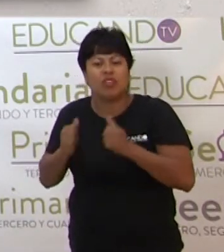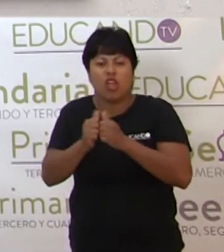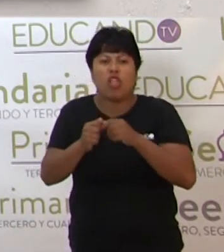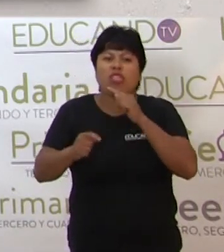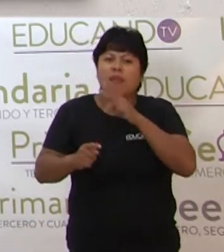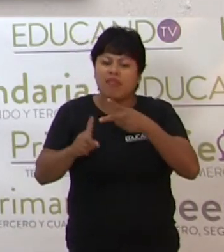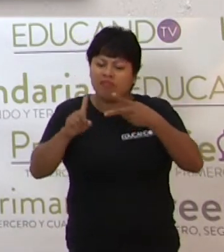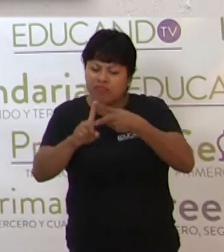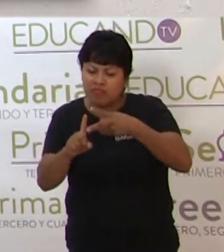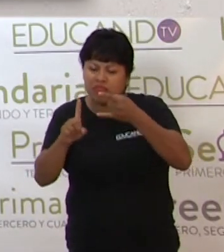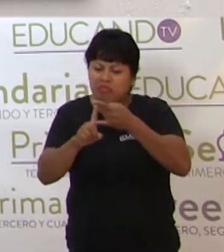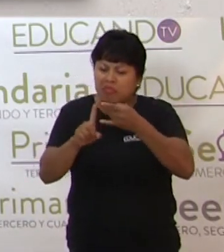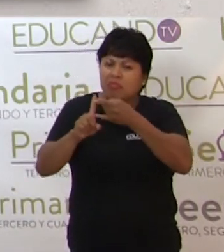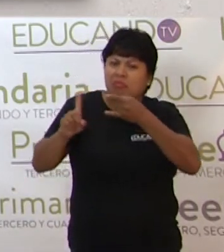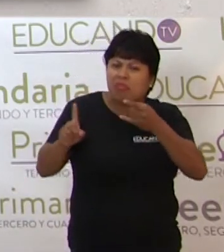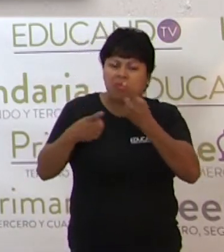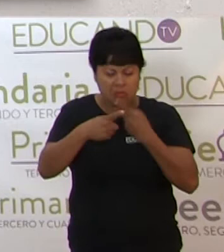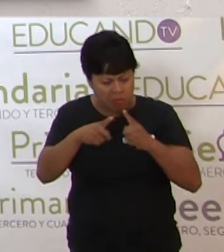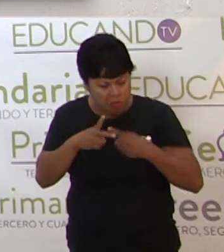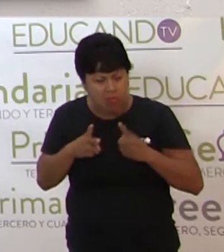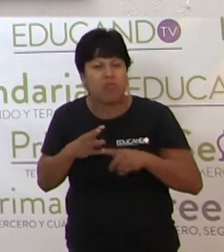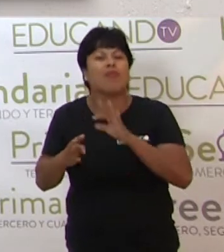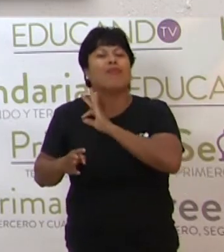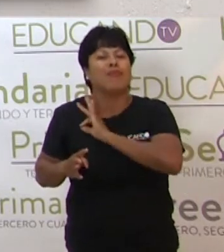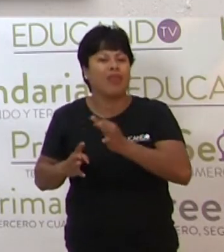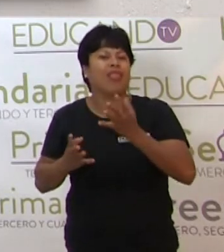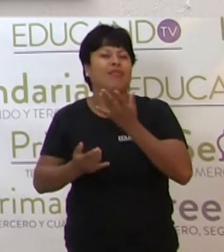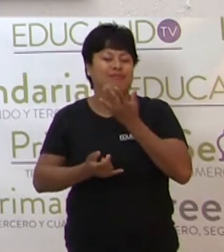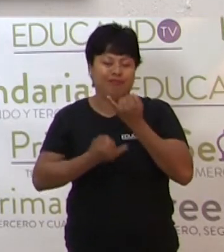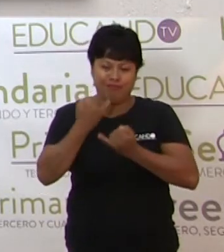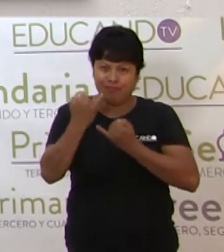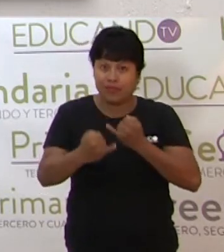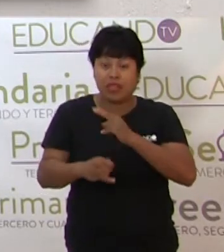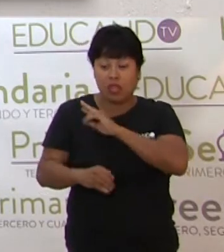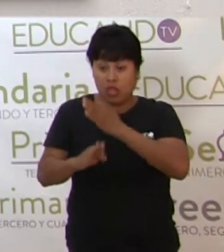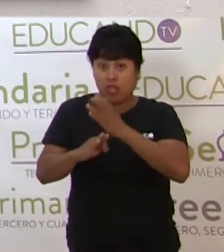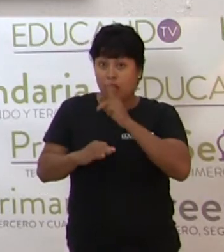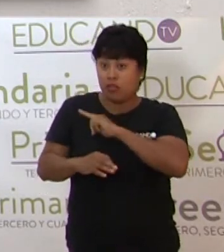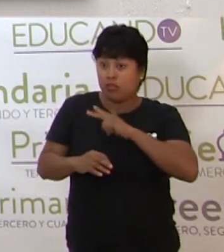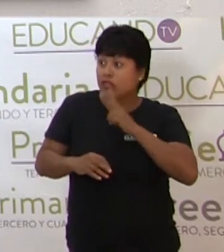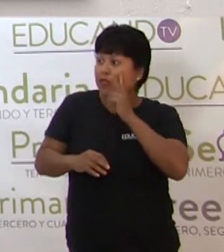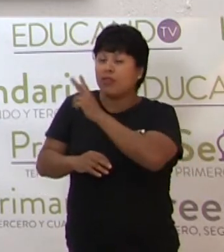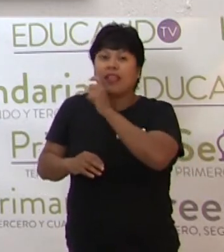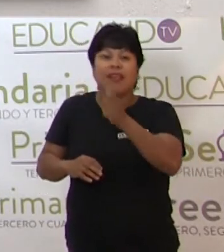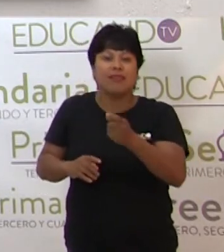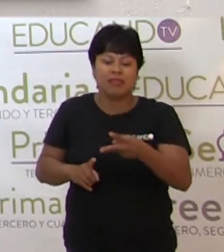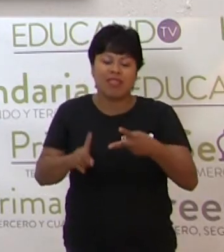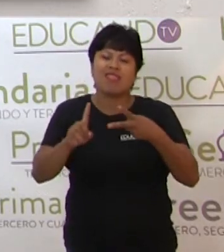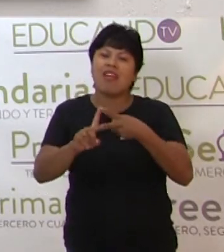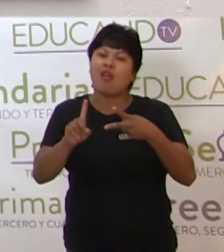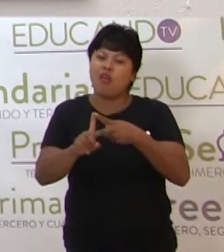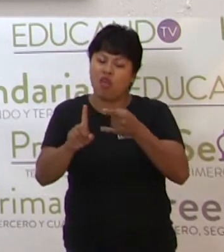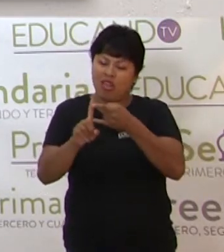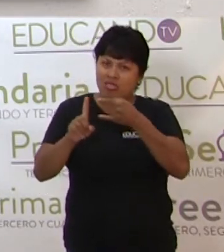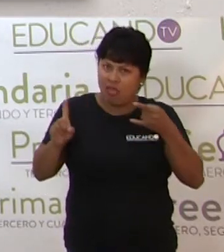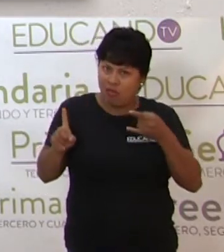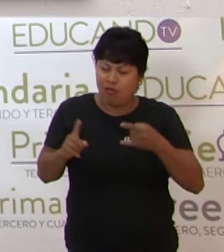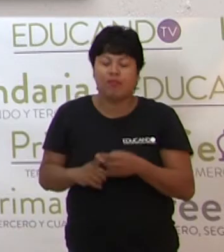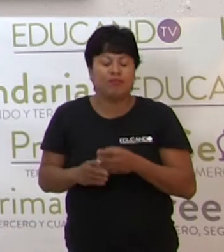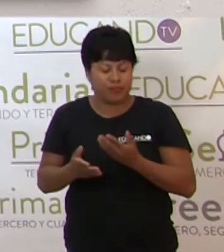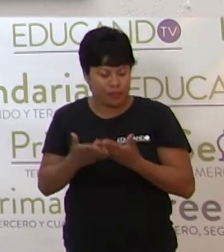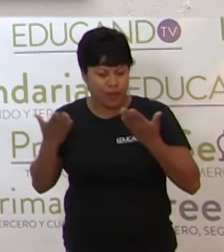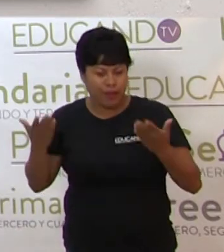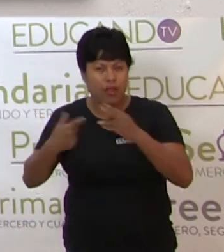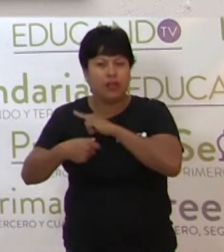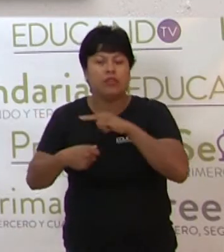figuras geométricas. En este caso, ahí estamos viendo un triángulo rectángulo. Bueno, ahora vamos